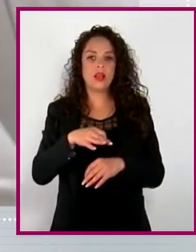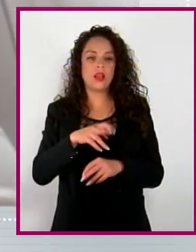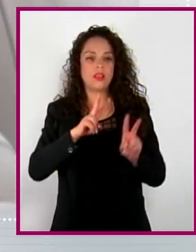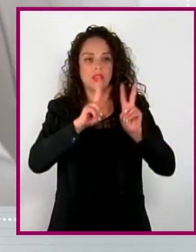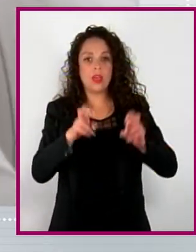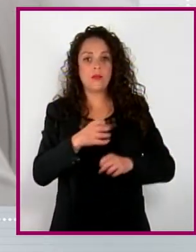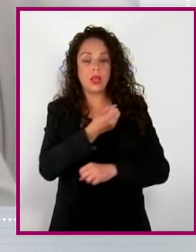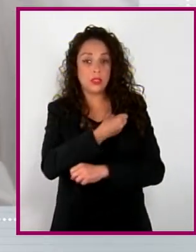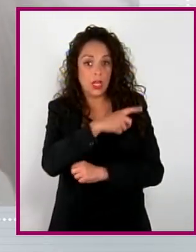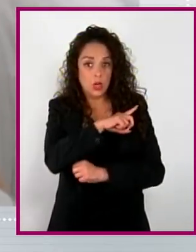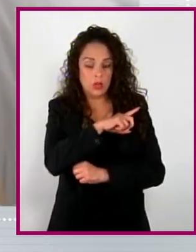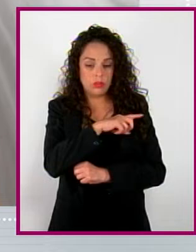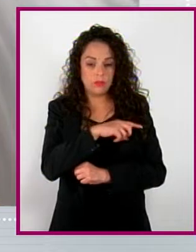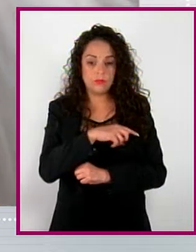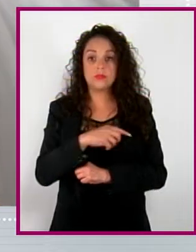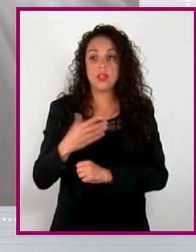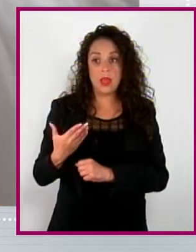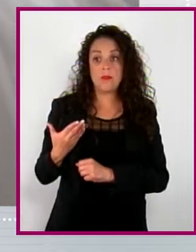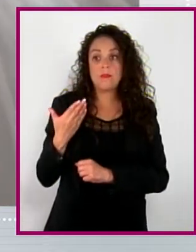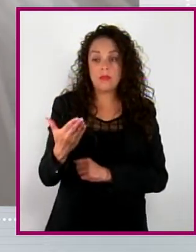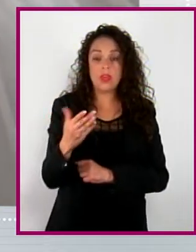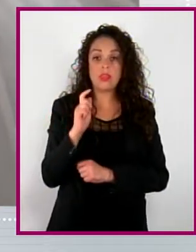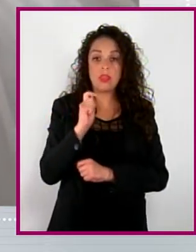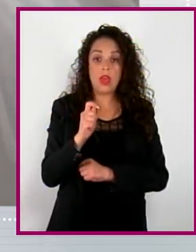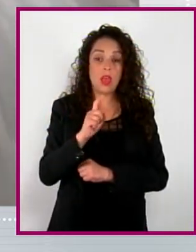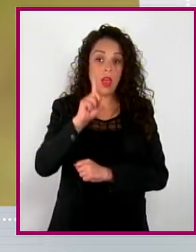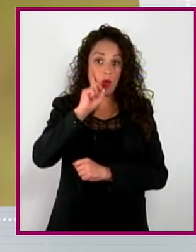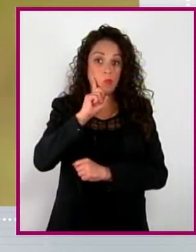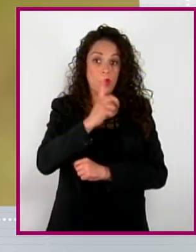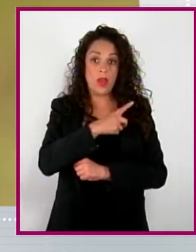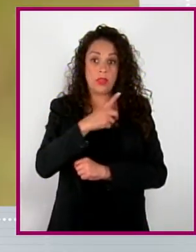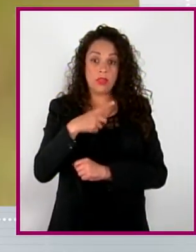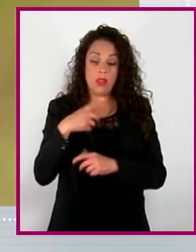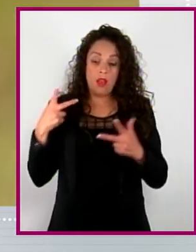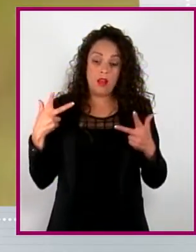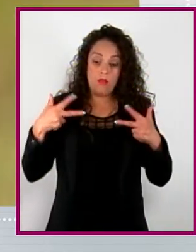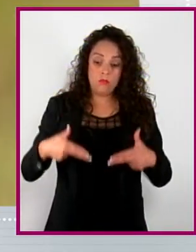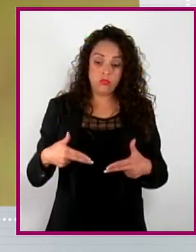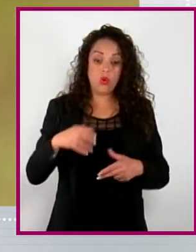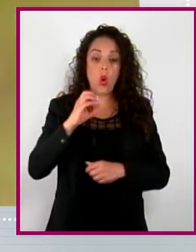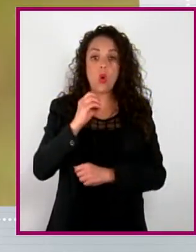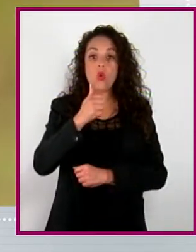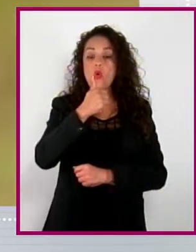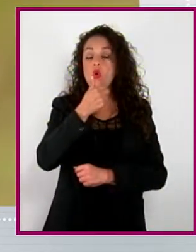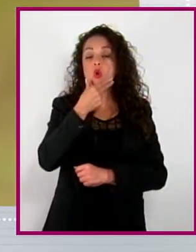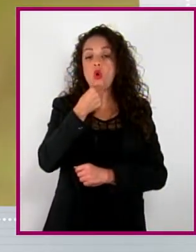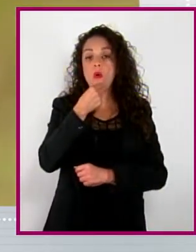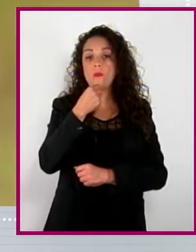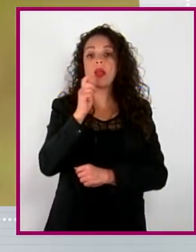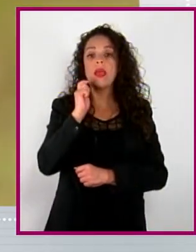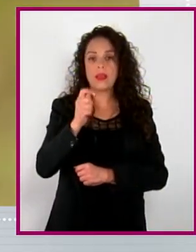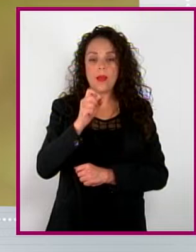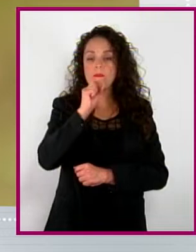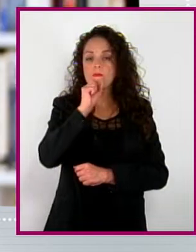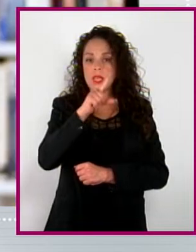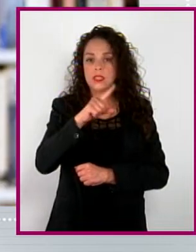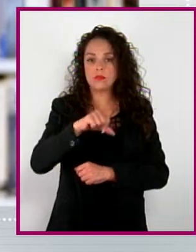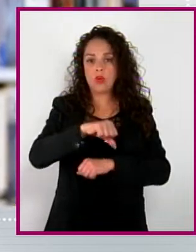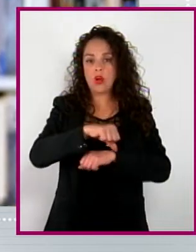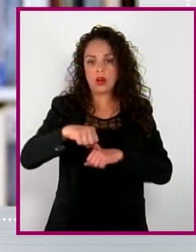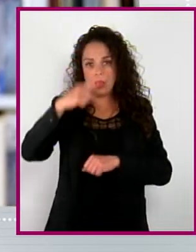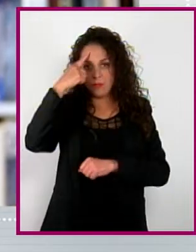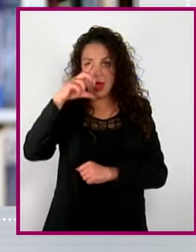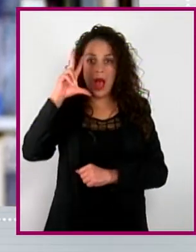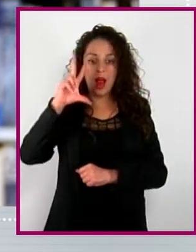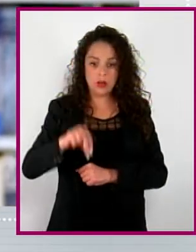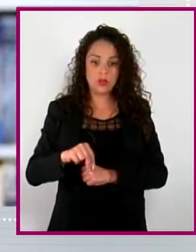que esterilicen a las chicas o los chicos con discapacidad, porque no quieren que